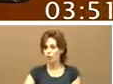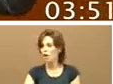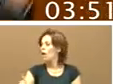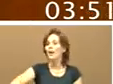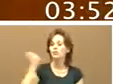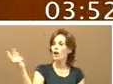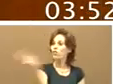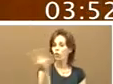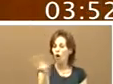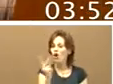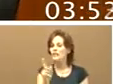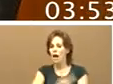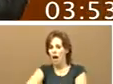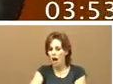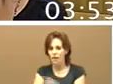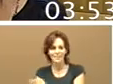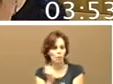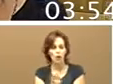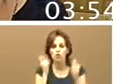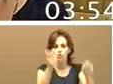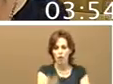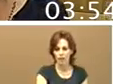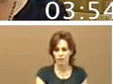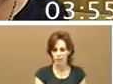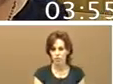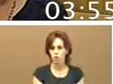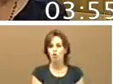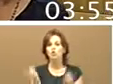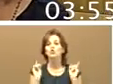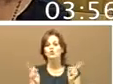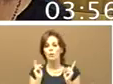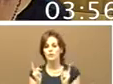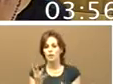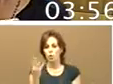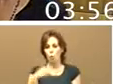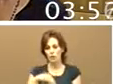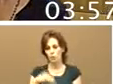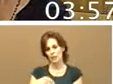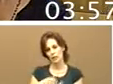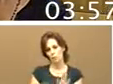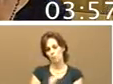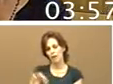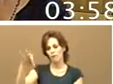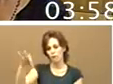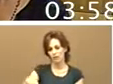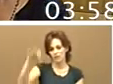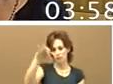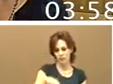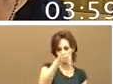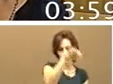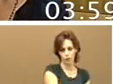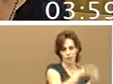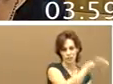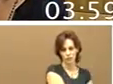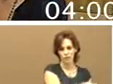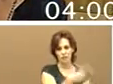empleo a los parados, solo darle trabajo cuatro veces al día para ir a fichar, para ir a controlar a aquellos que están en